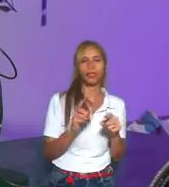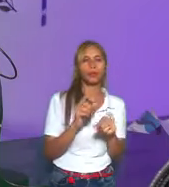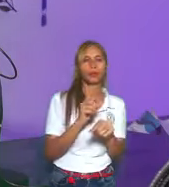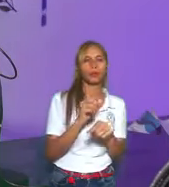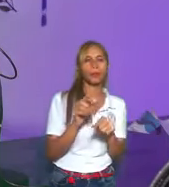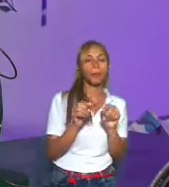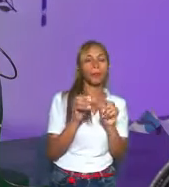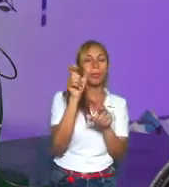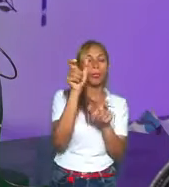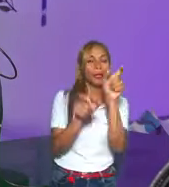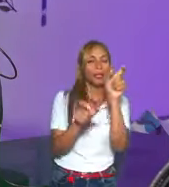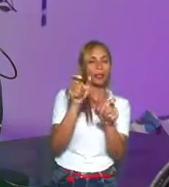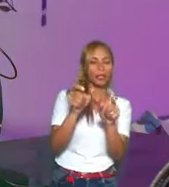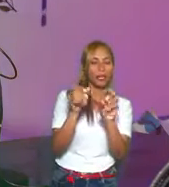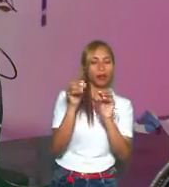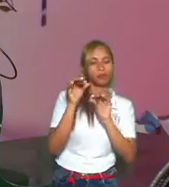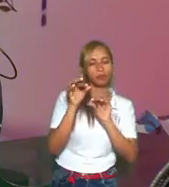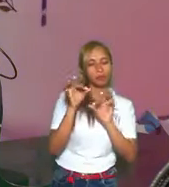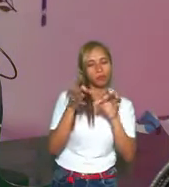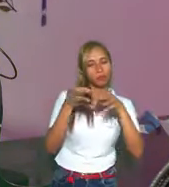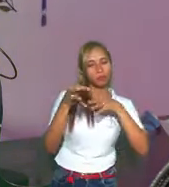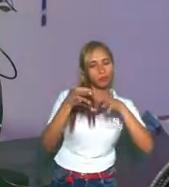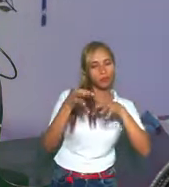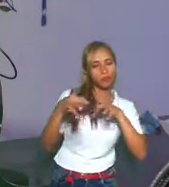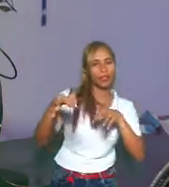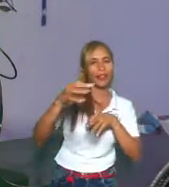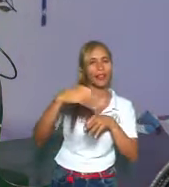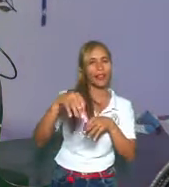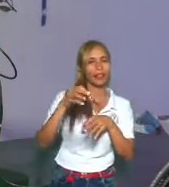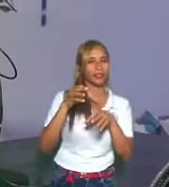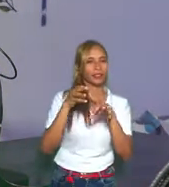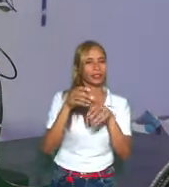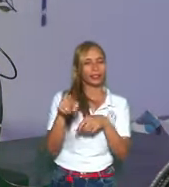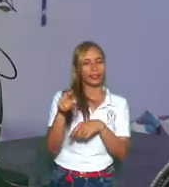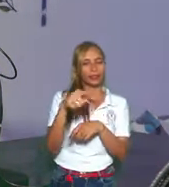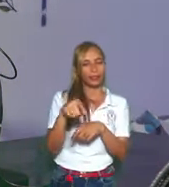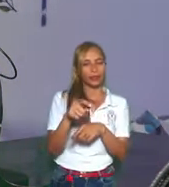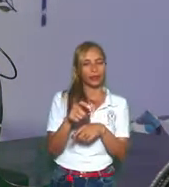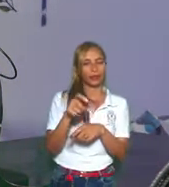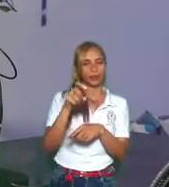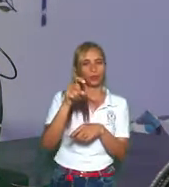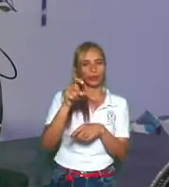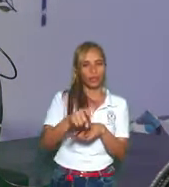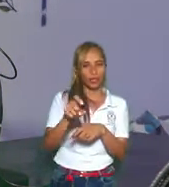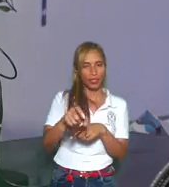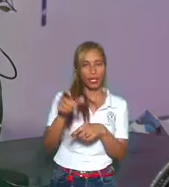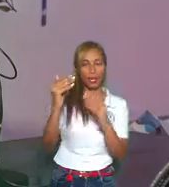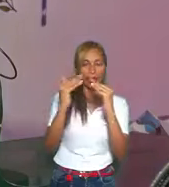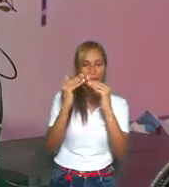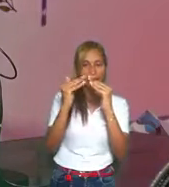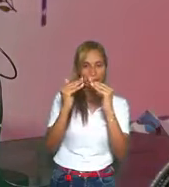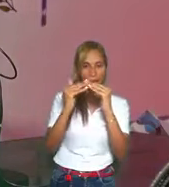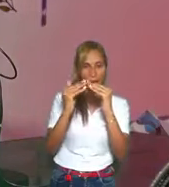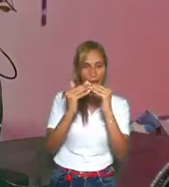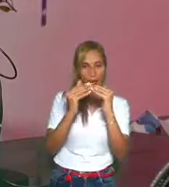sensibilizar al usuario o garantizar que el usuario cuente con un medidor en óptimas condiciones, medidor del servicio de